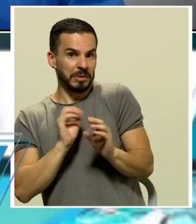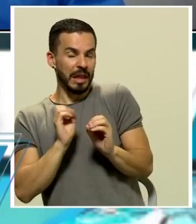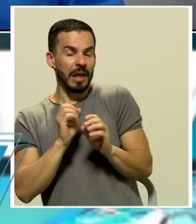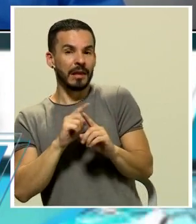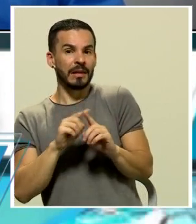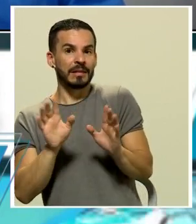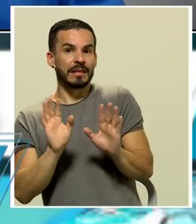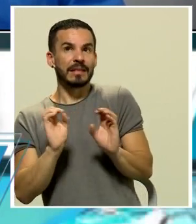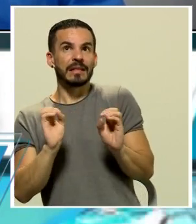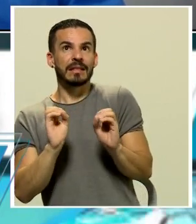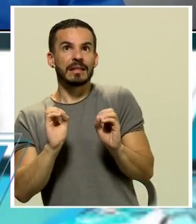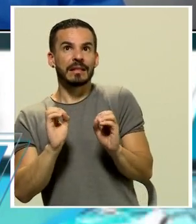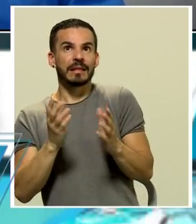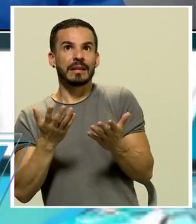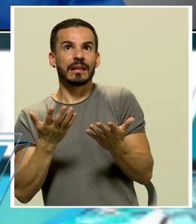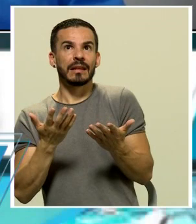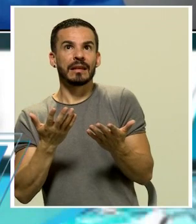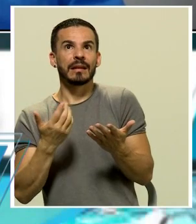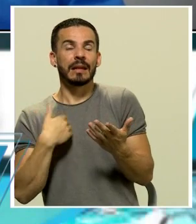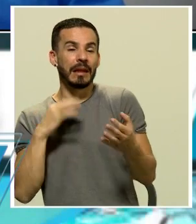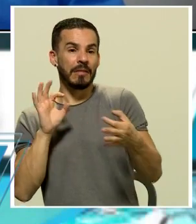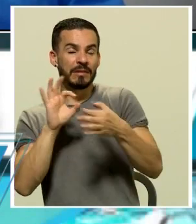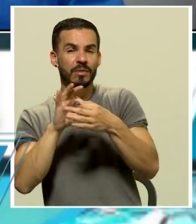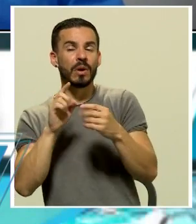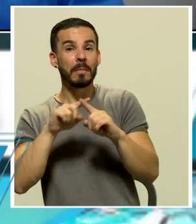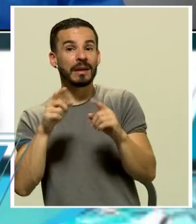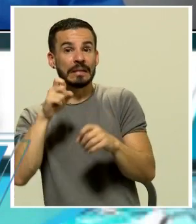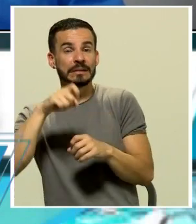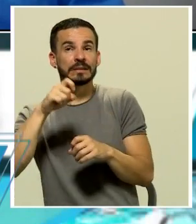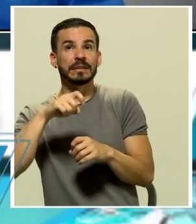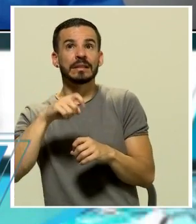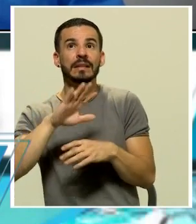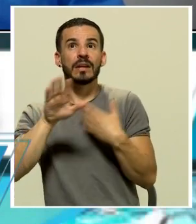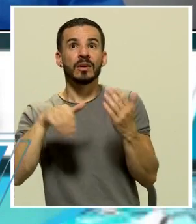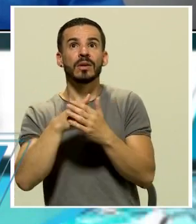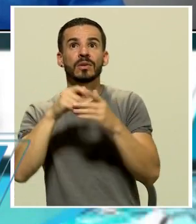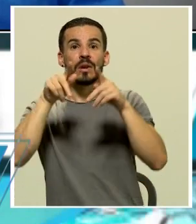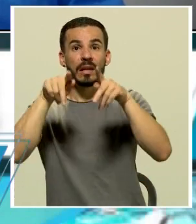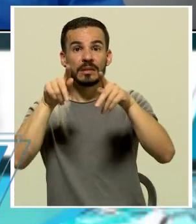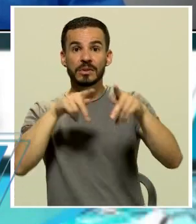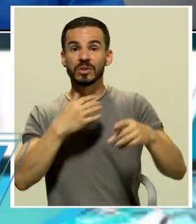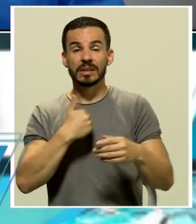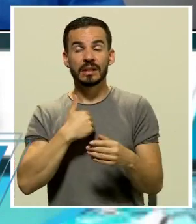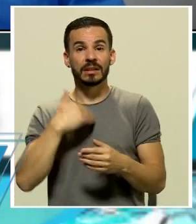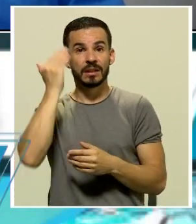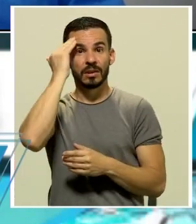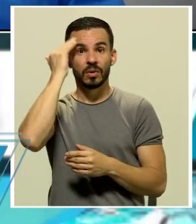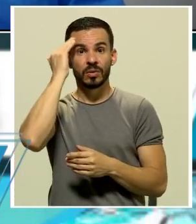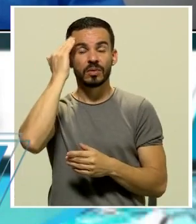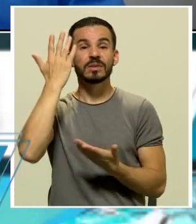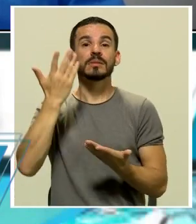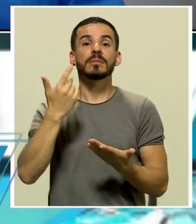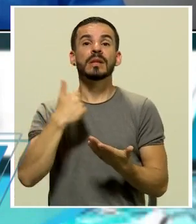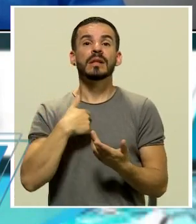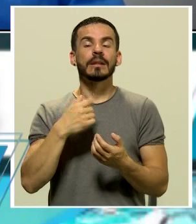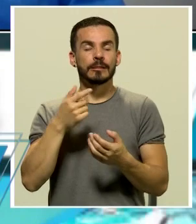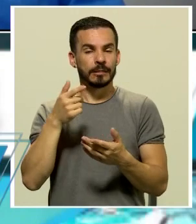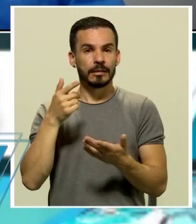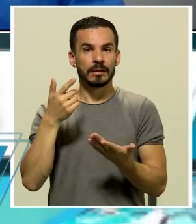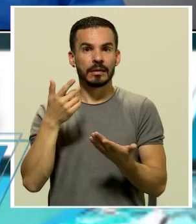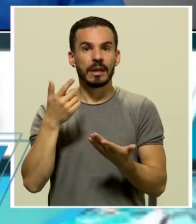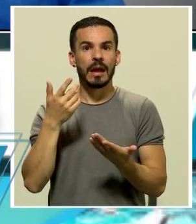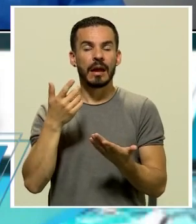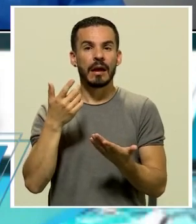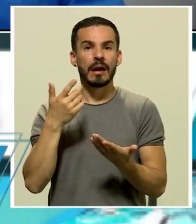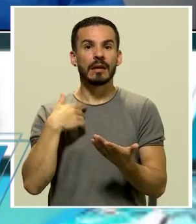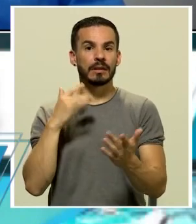nada que vincule, pero es necesario que todas las personas que tienen el conocimiento justamente